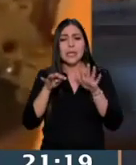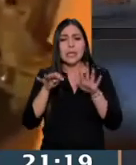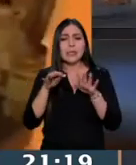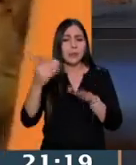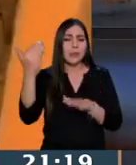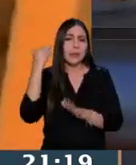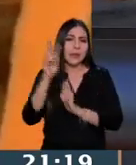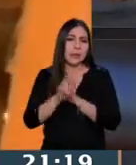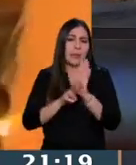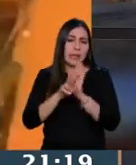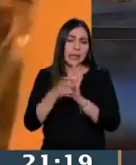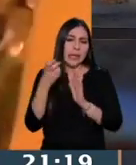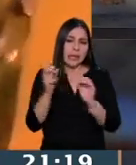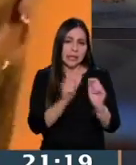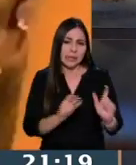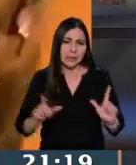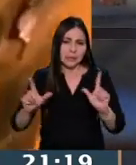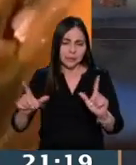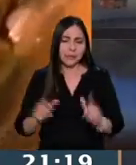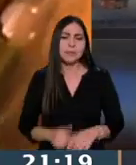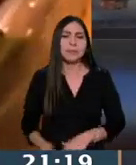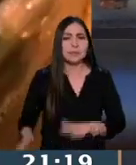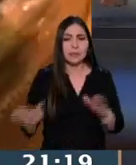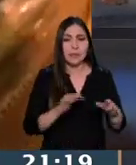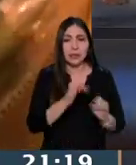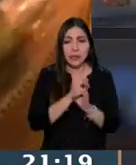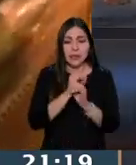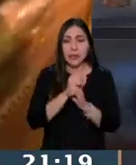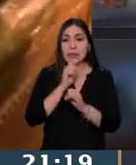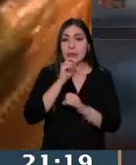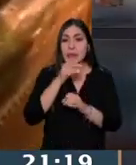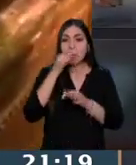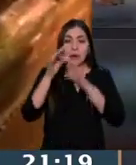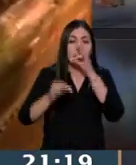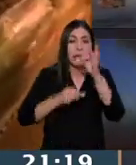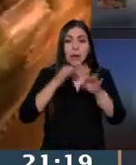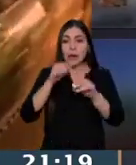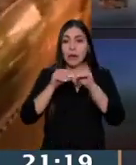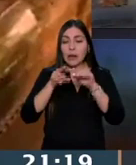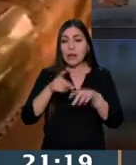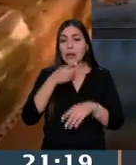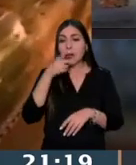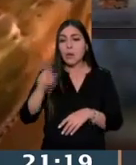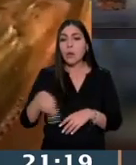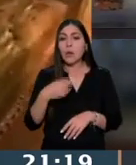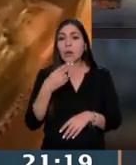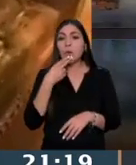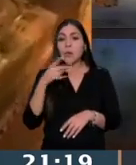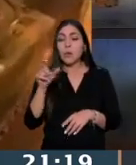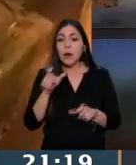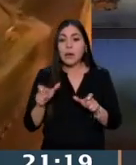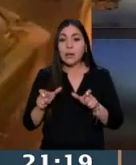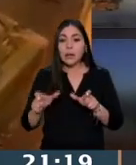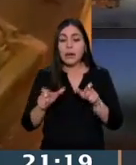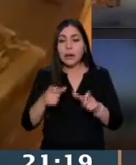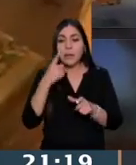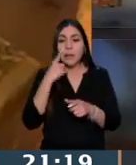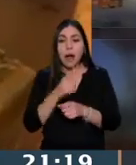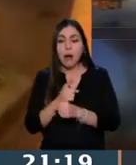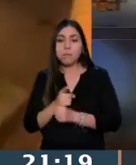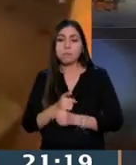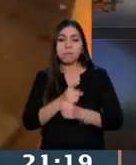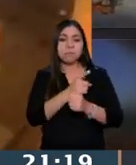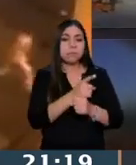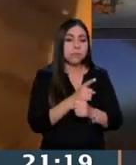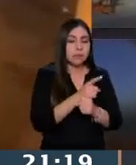En redes sociales también circuló un video donde se afirma falsamente que se ocuparon tanques durante el operativo de captura de Ovidio